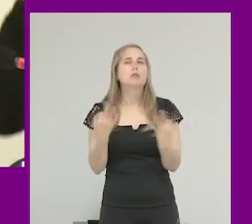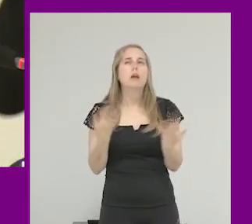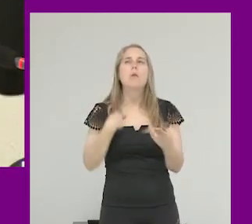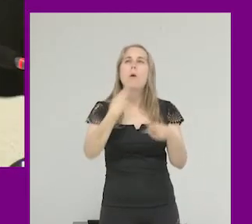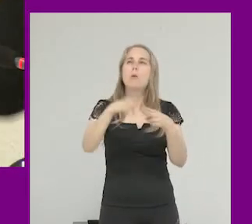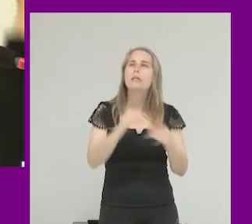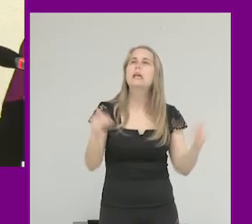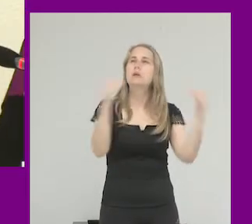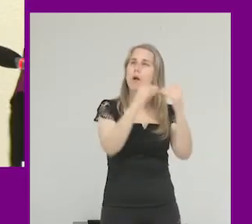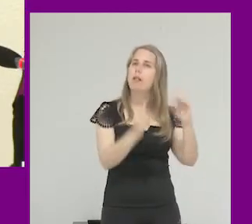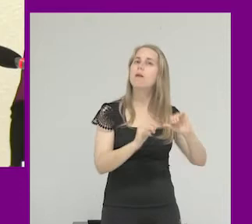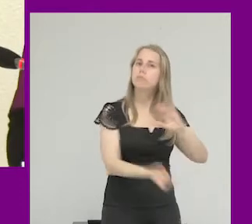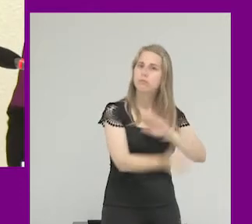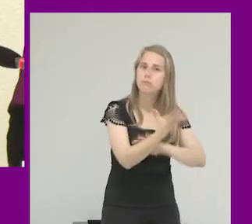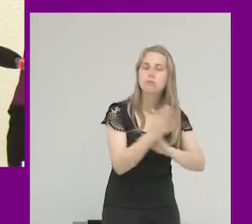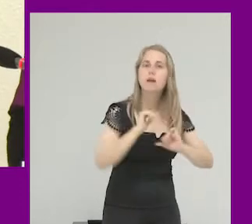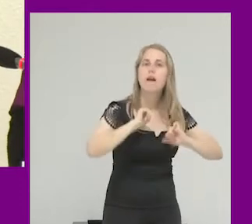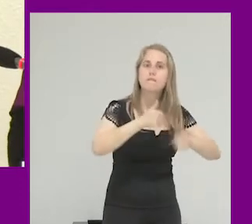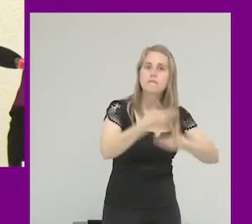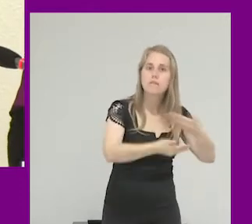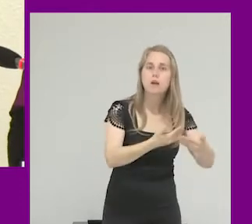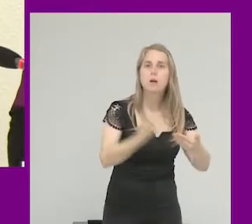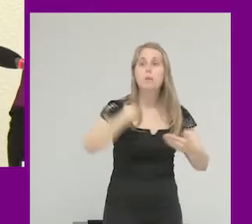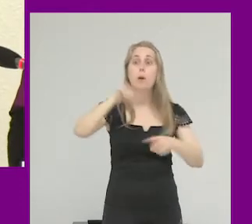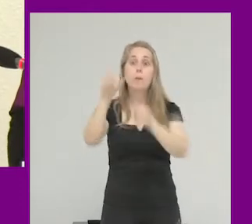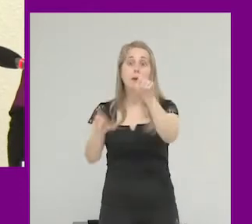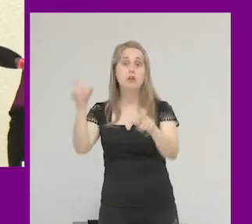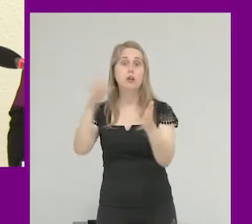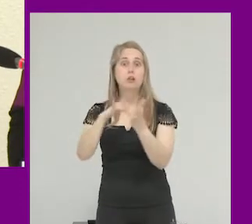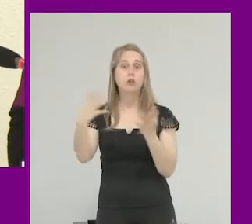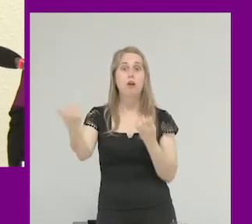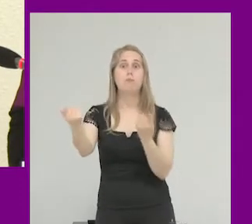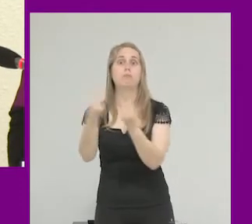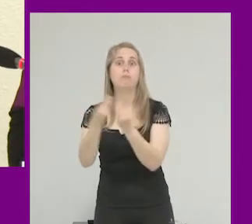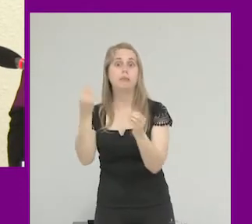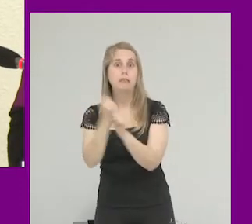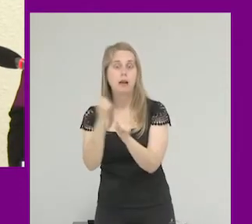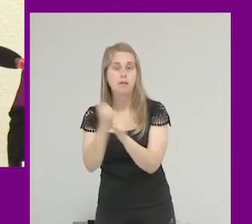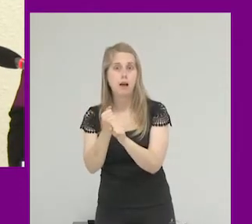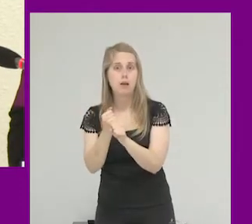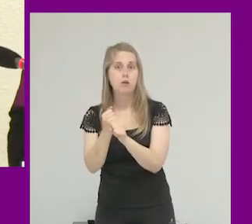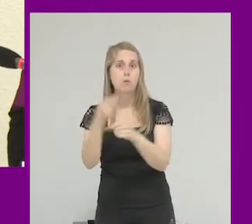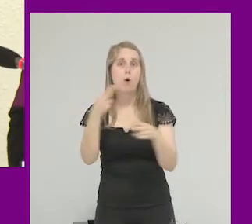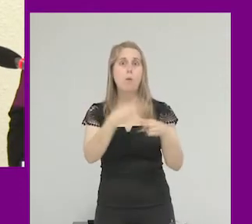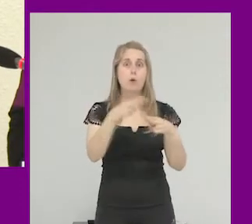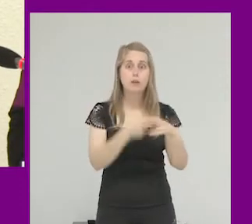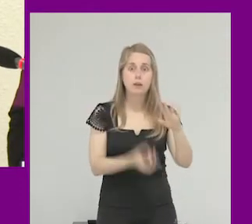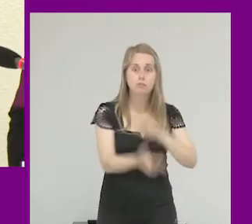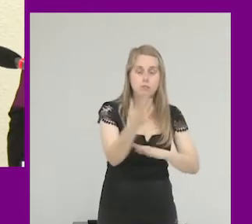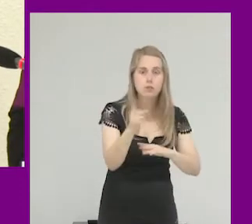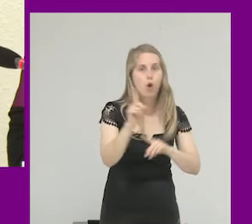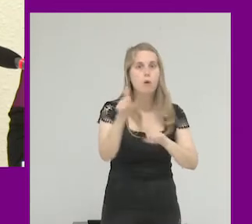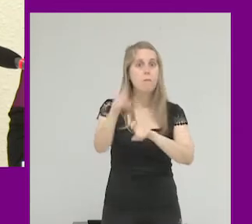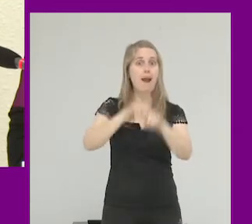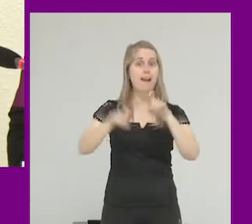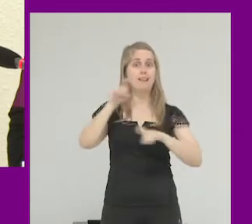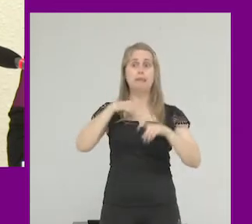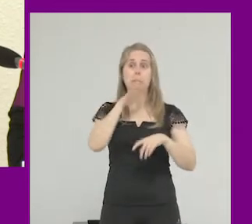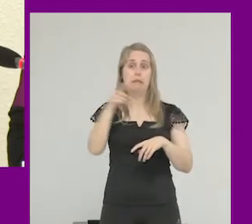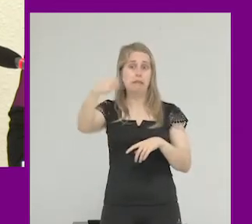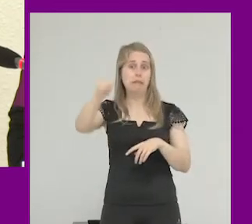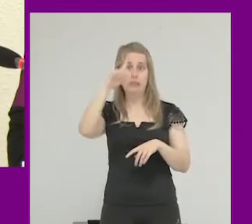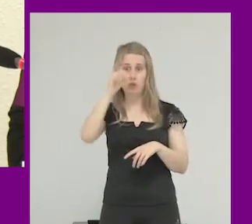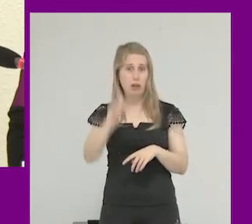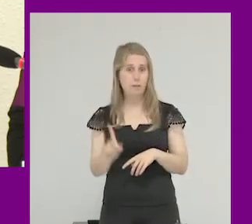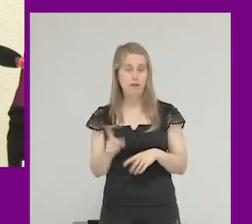políticas de igualdad y resulta que la gente con la que tenemos que trabajar, en vez de llevar adelante las políticas, vamos para atrás porque no saben.